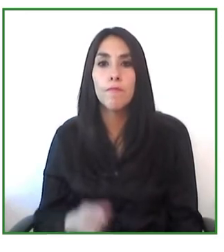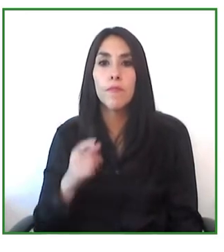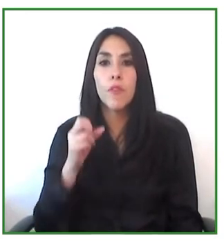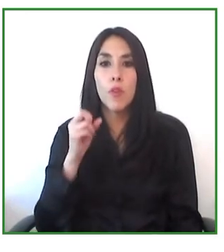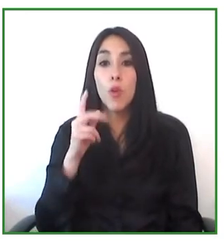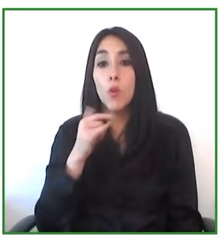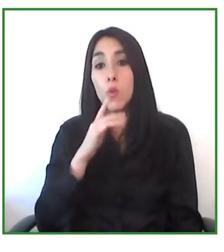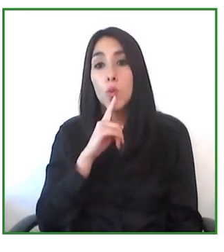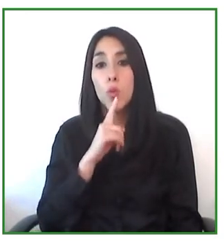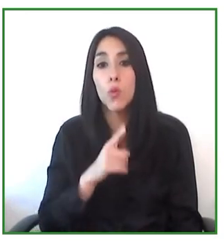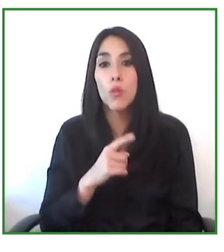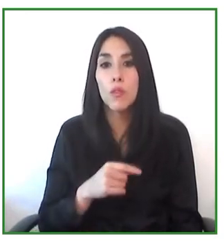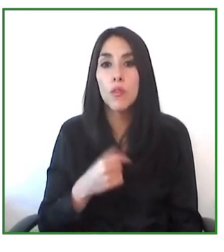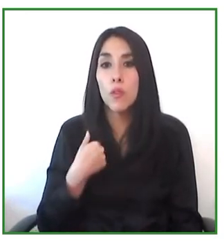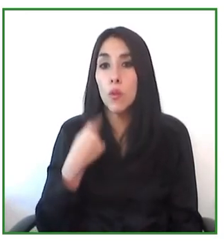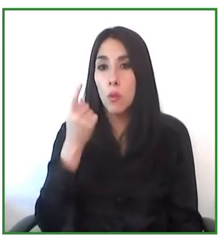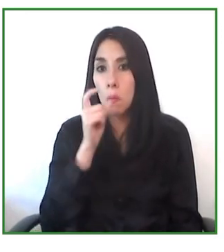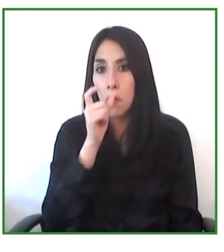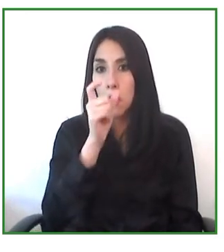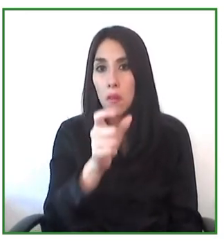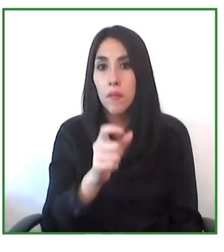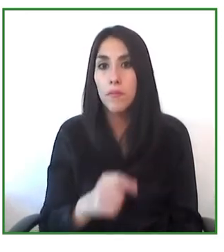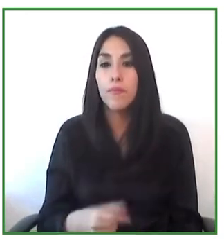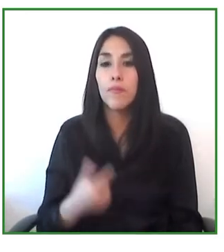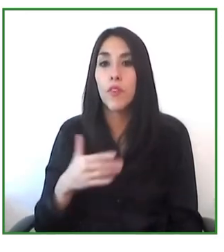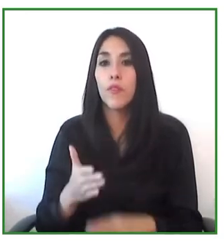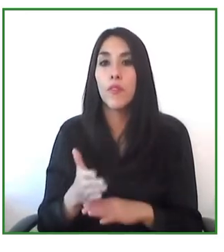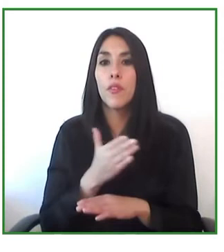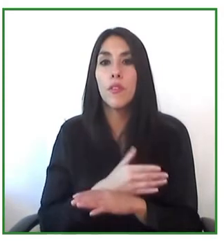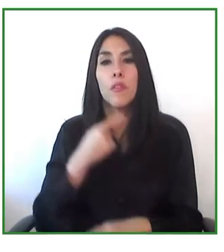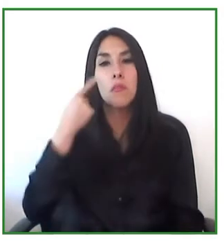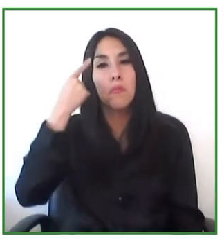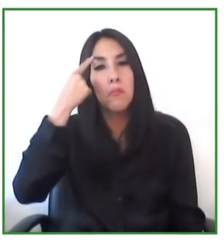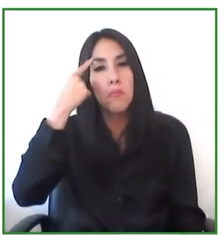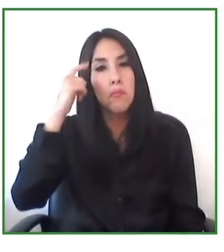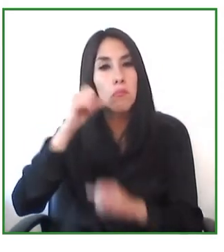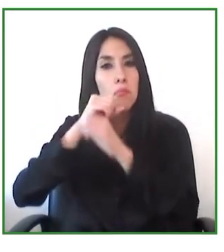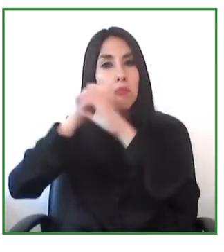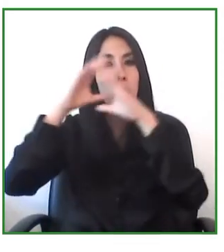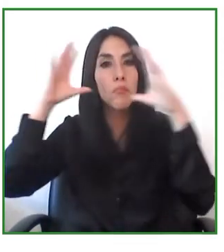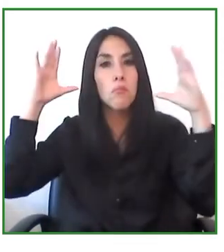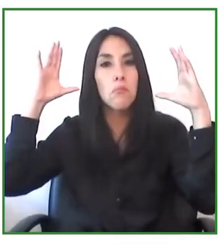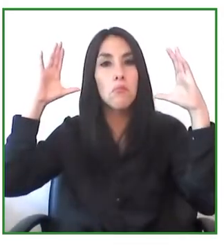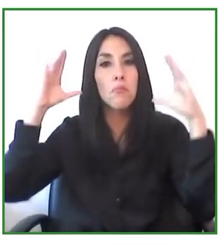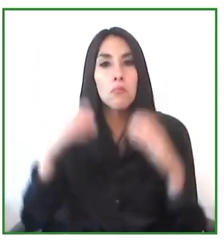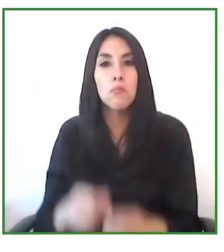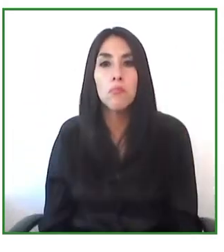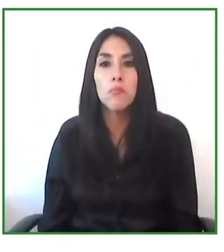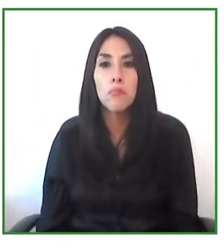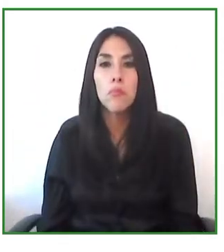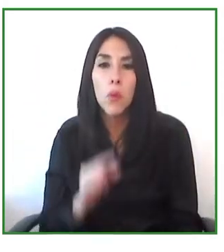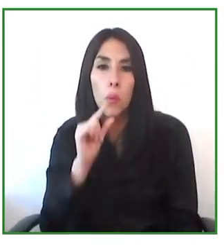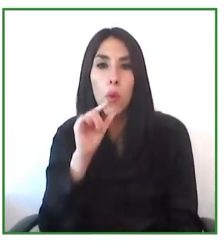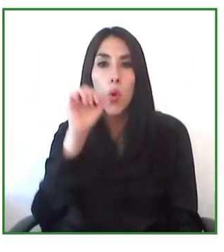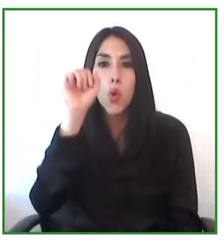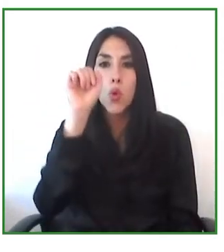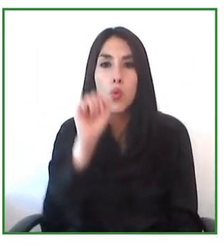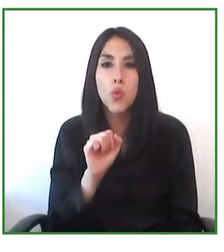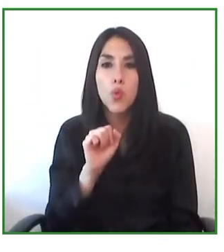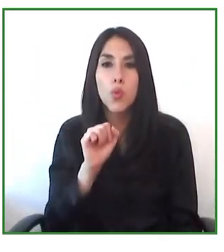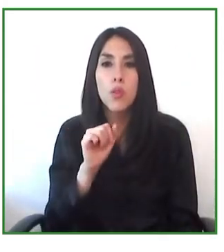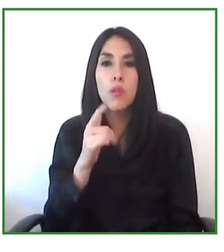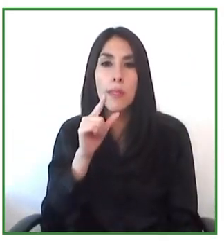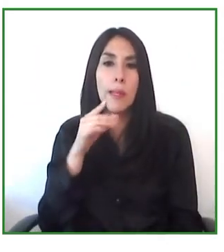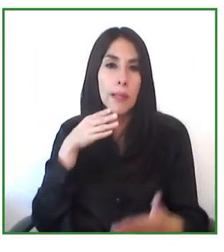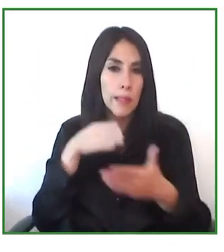hacer algunas averiguaciones, que están quizá un poco limitadas por el contexto latinoamericano para la recolección de datos que hay sobre